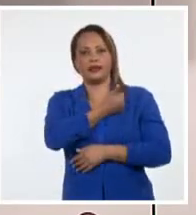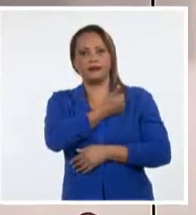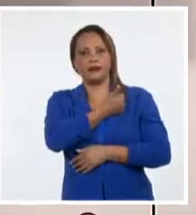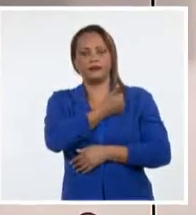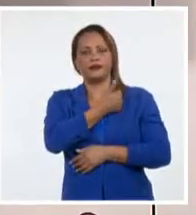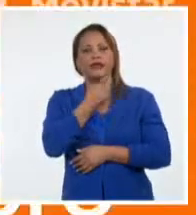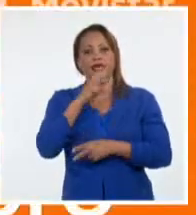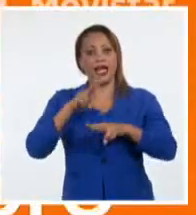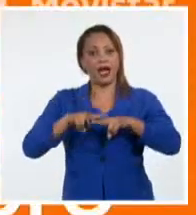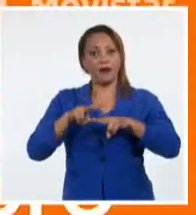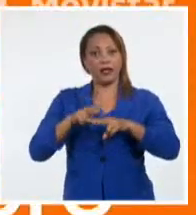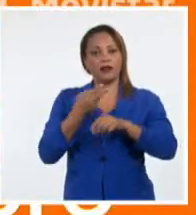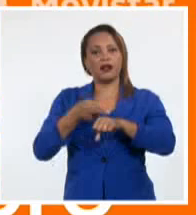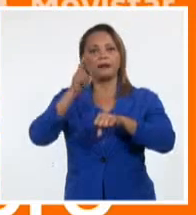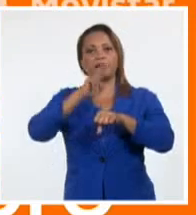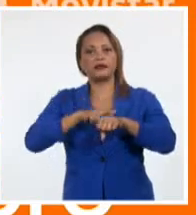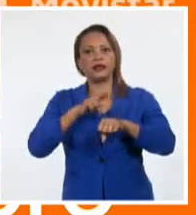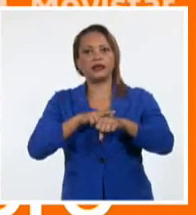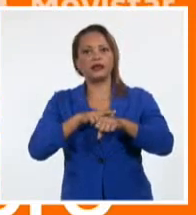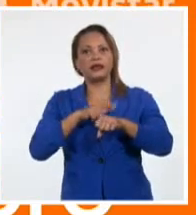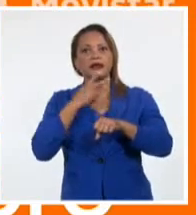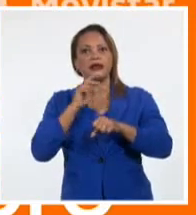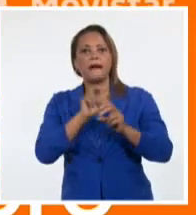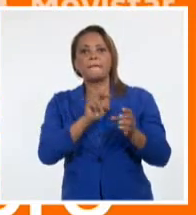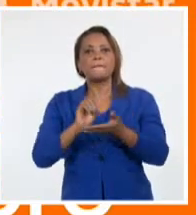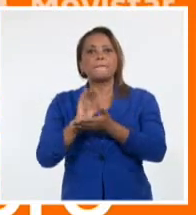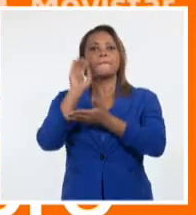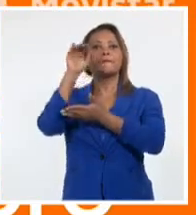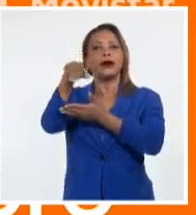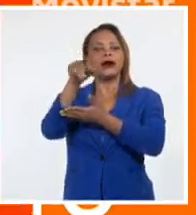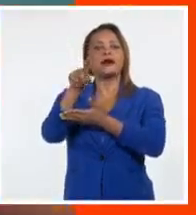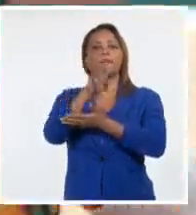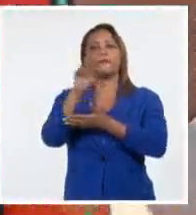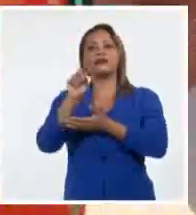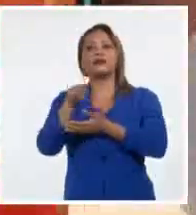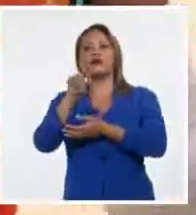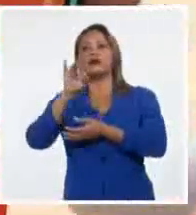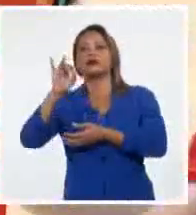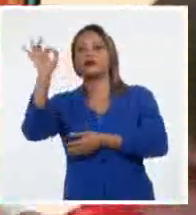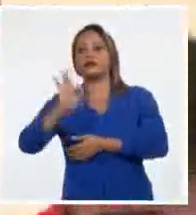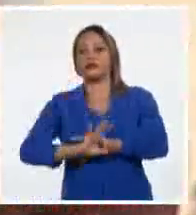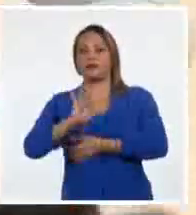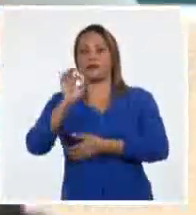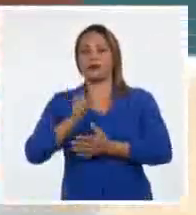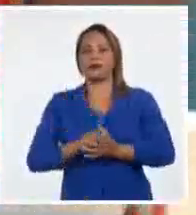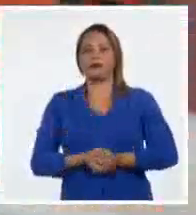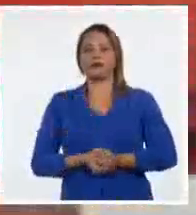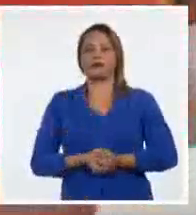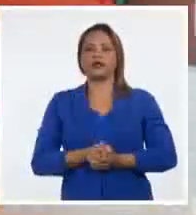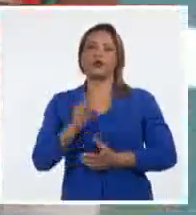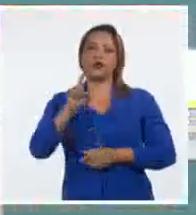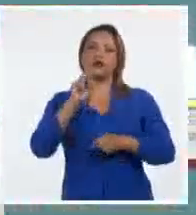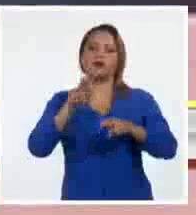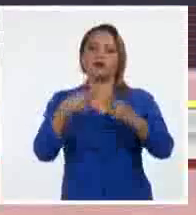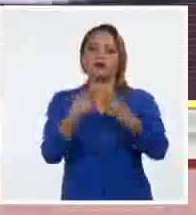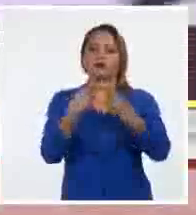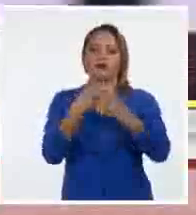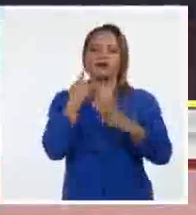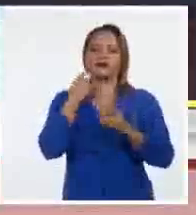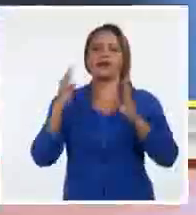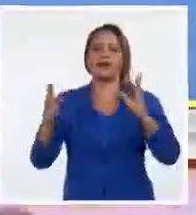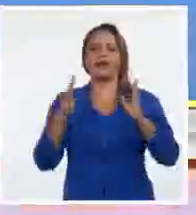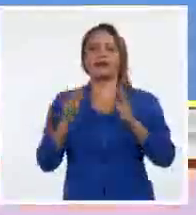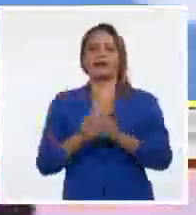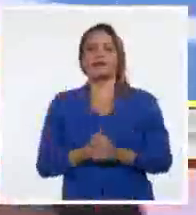pívot habanero, que representa al Valencia Basket, promedió 20,7 puntos de valoración en los últimos partidos del año. Rivero